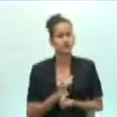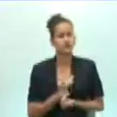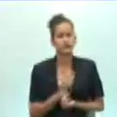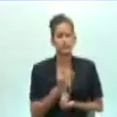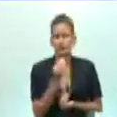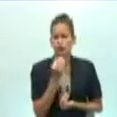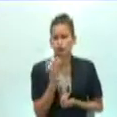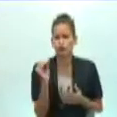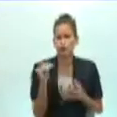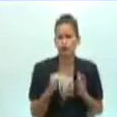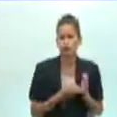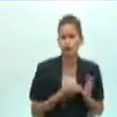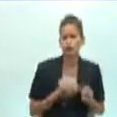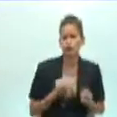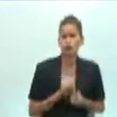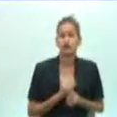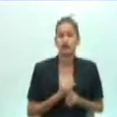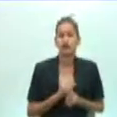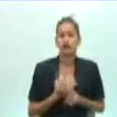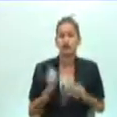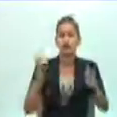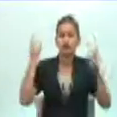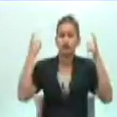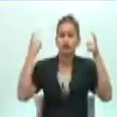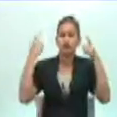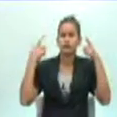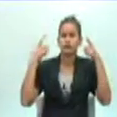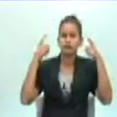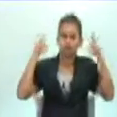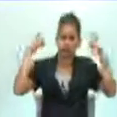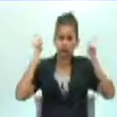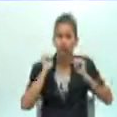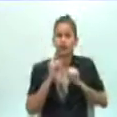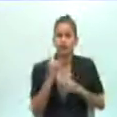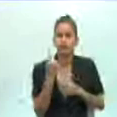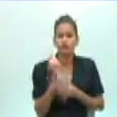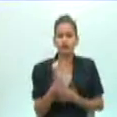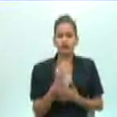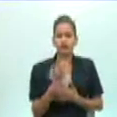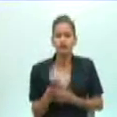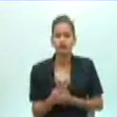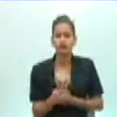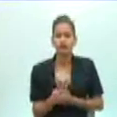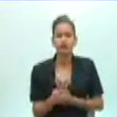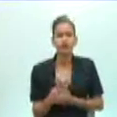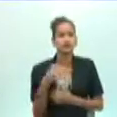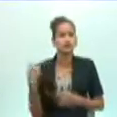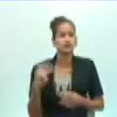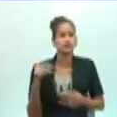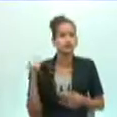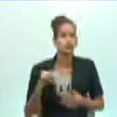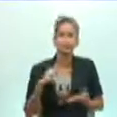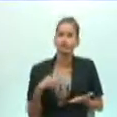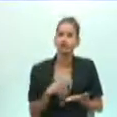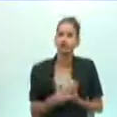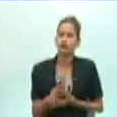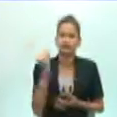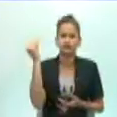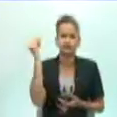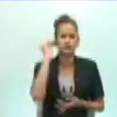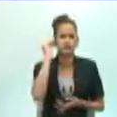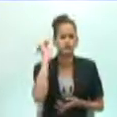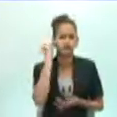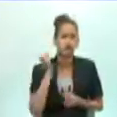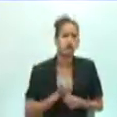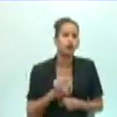pone sombrero de copa a una flor. Estamos ejercitando y vamos además a continuar aprendiendo sobre el